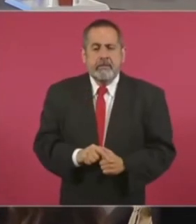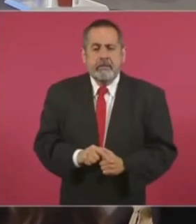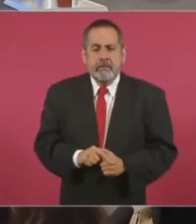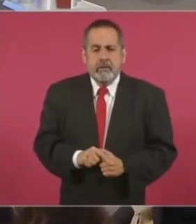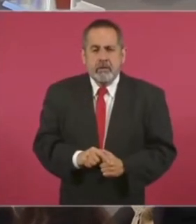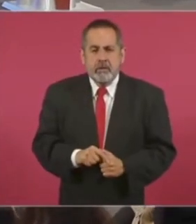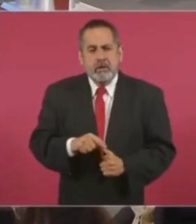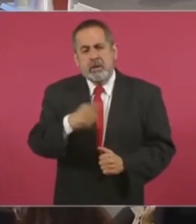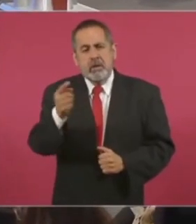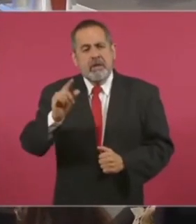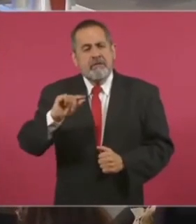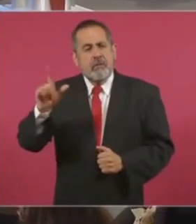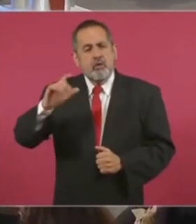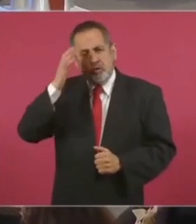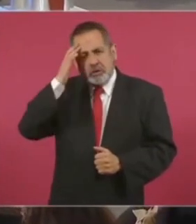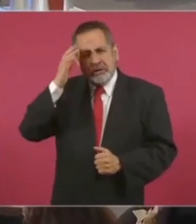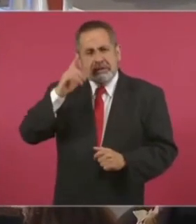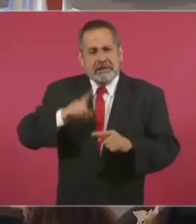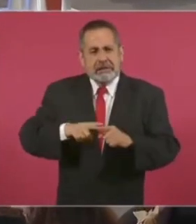y a ver quiénes son los famosos.